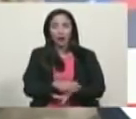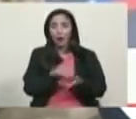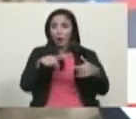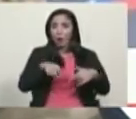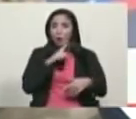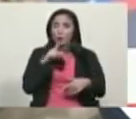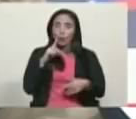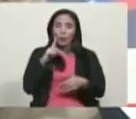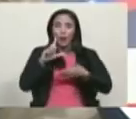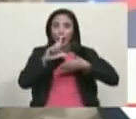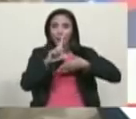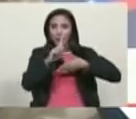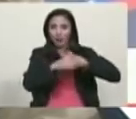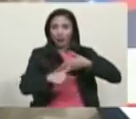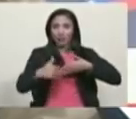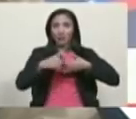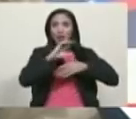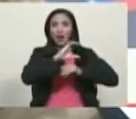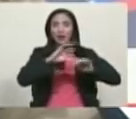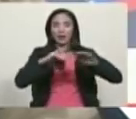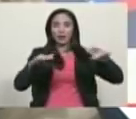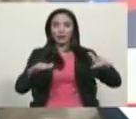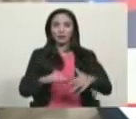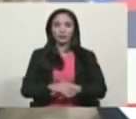América Latina y el Caribe.